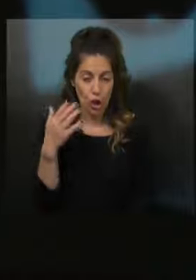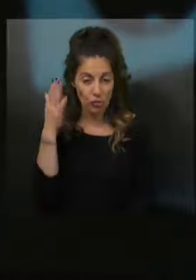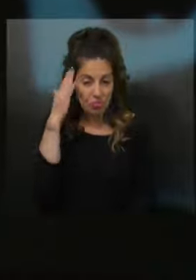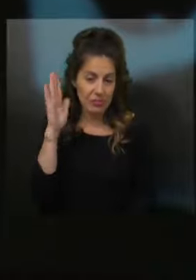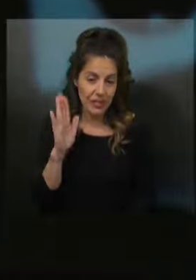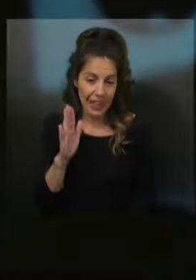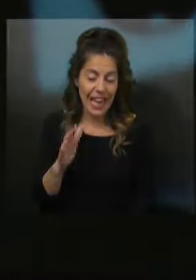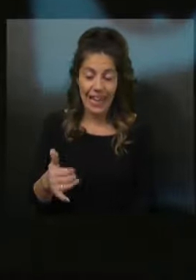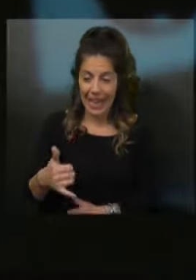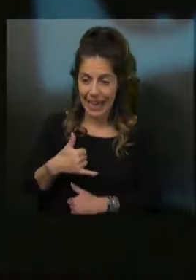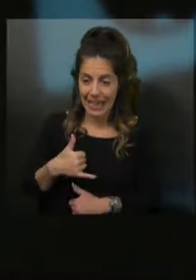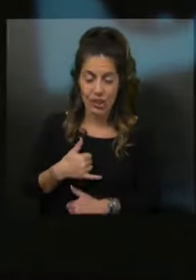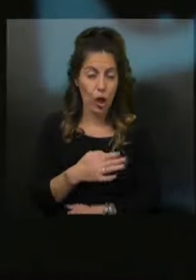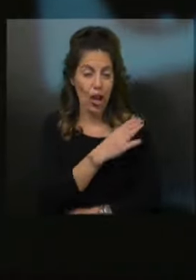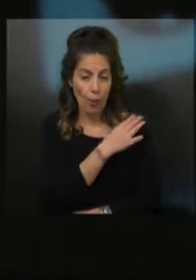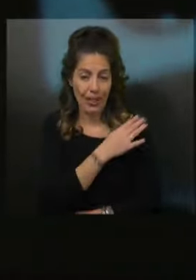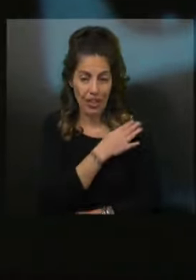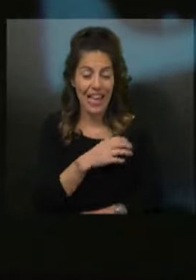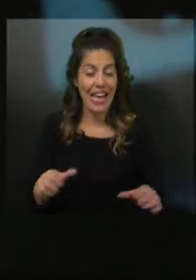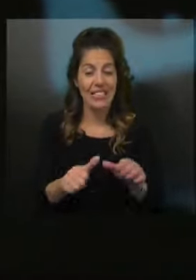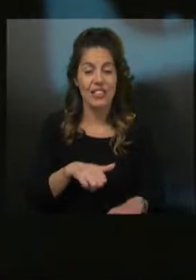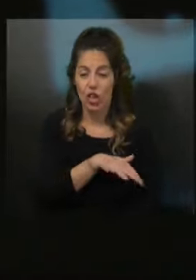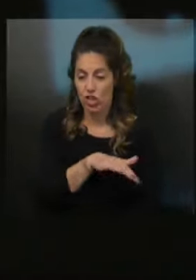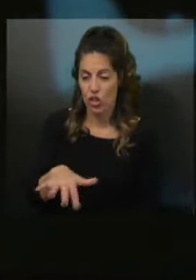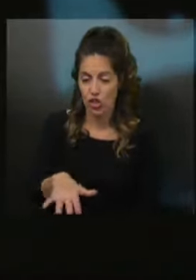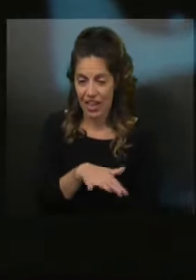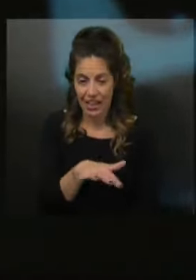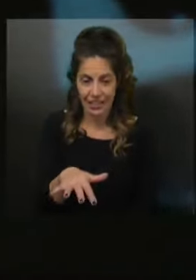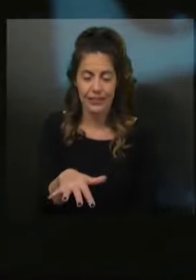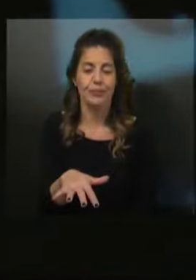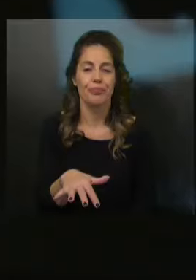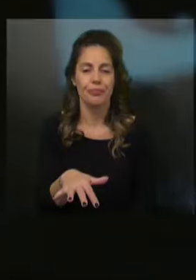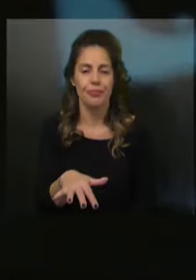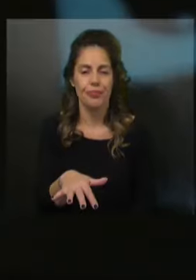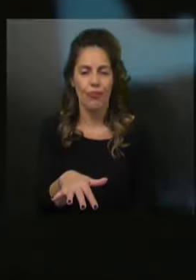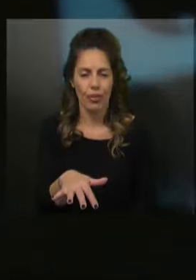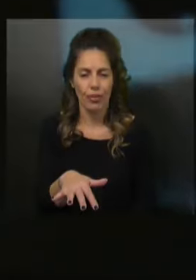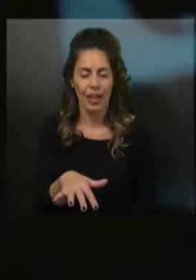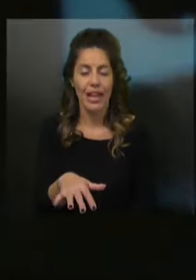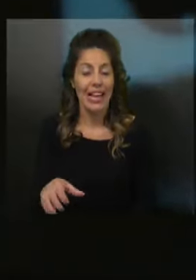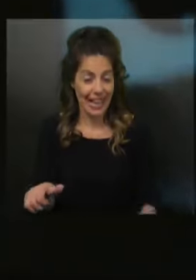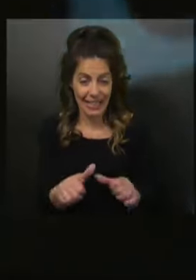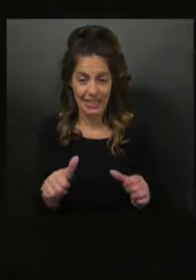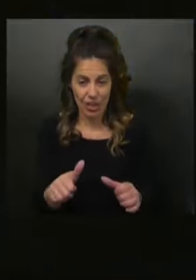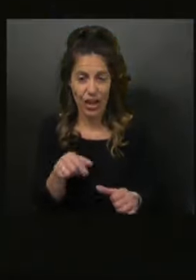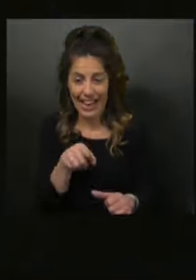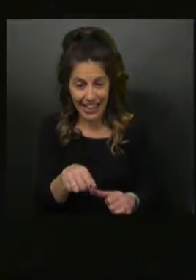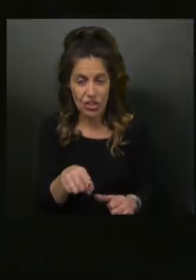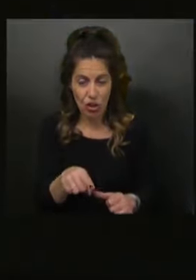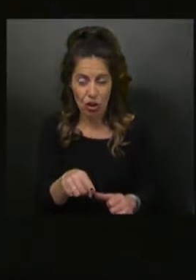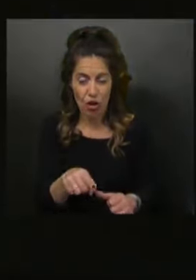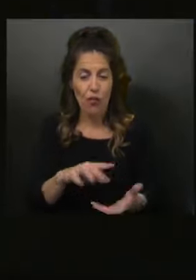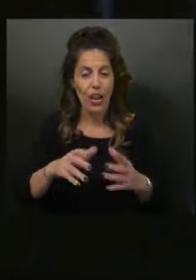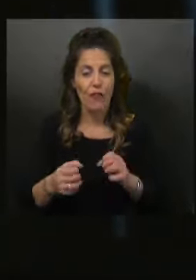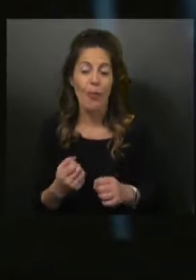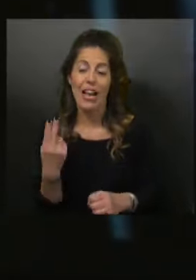ejército la comandancia y sobre todo las acciones sociales de eh que llevaron adelante fue como ese trampolín que